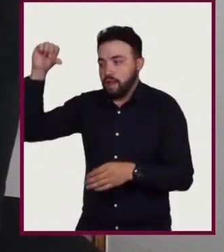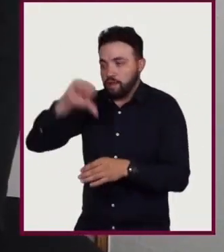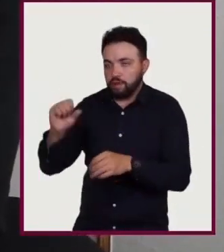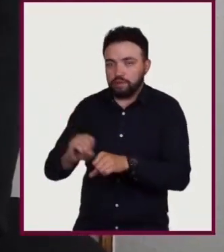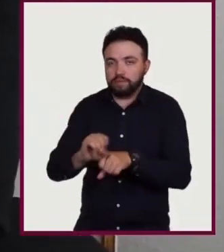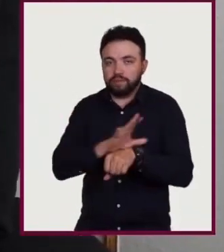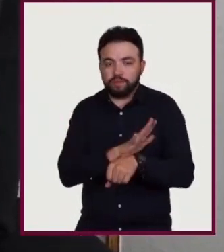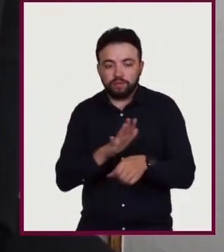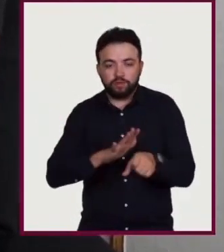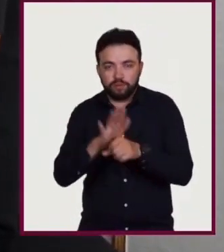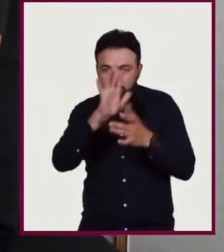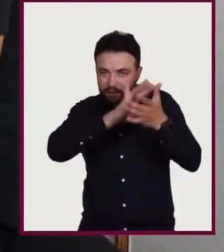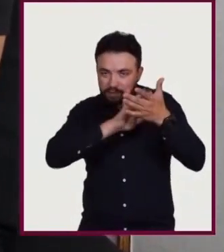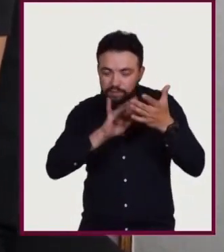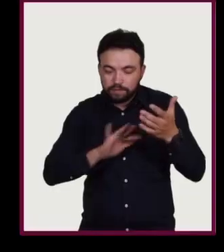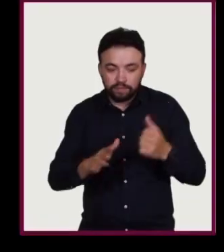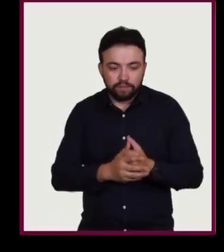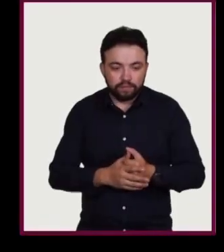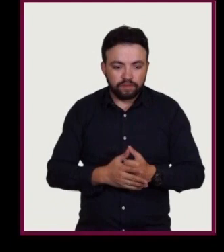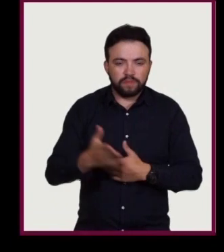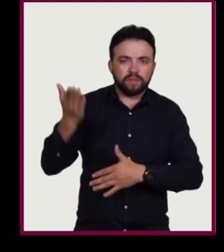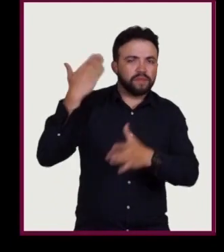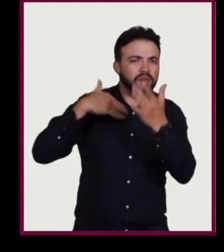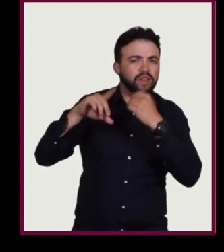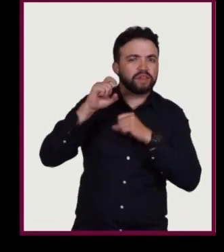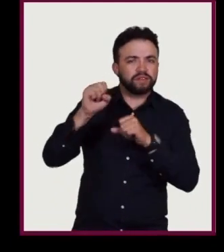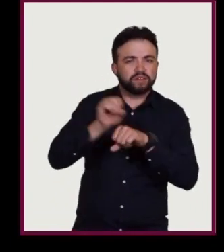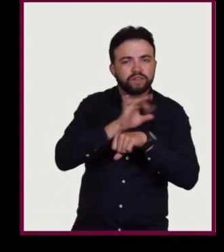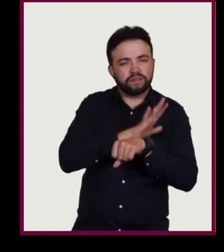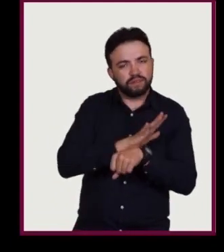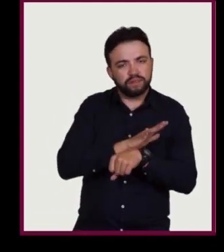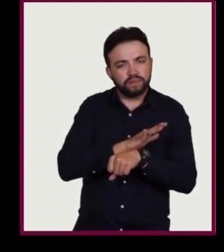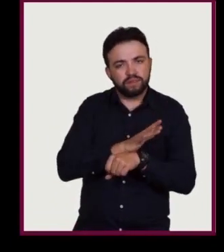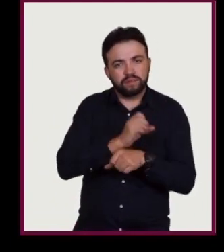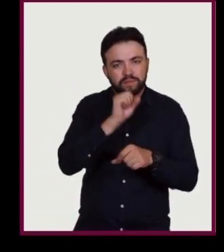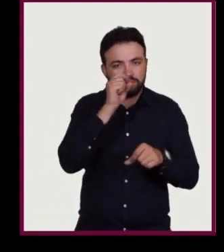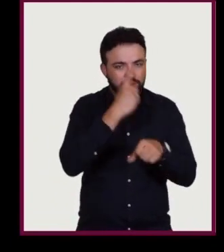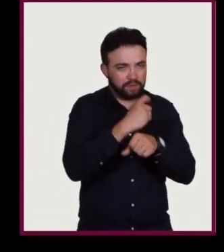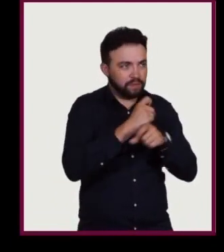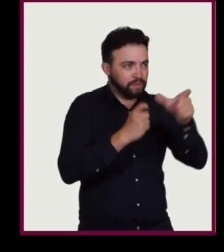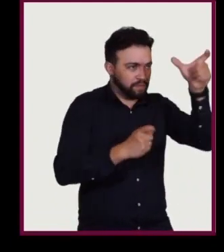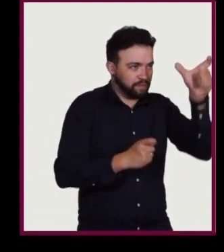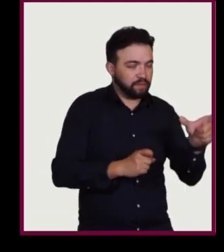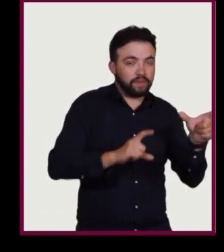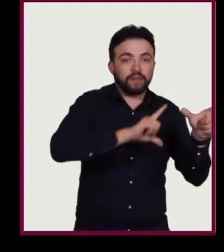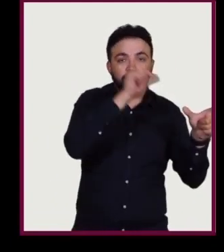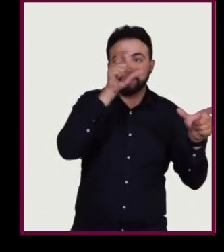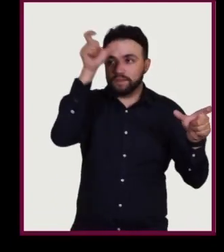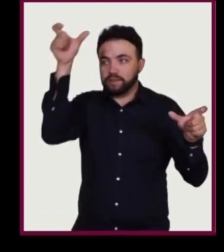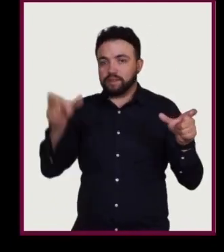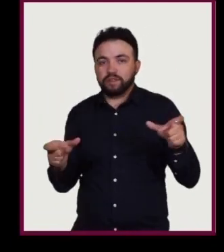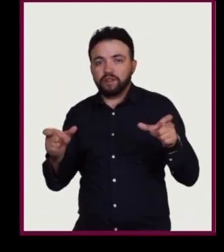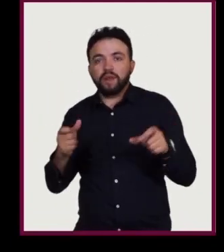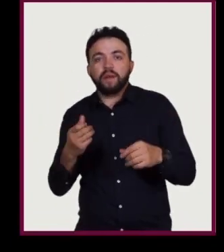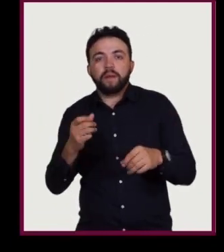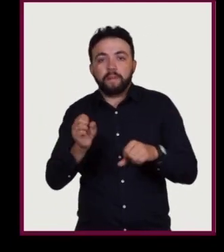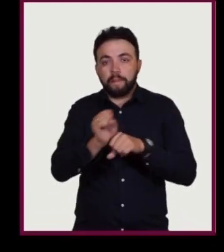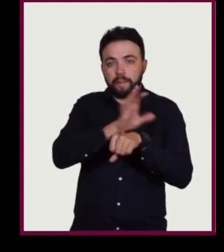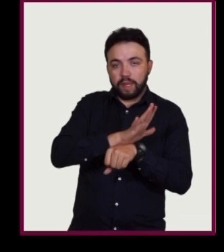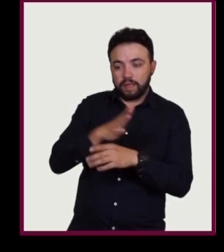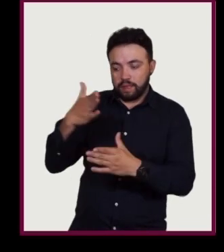un texto descriptivo de cómo eran las pandemias antes y de cómo eran, digamos, ciertamente superiores o